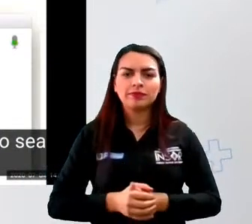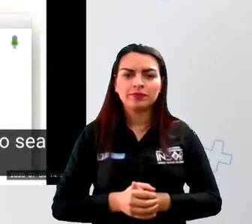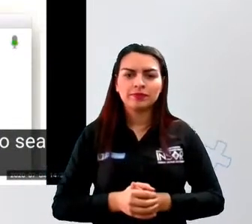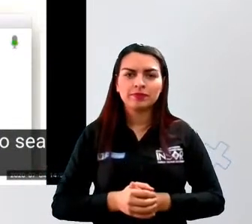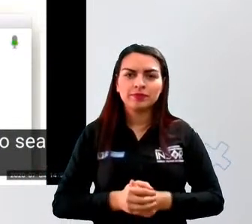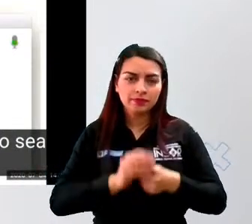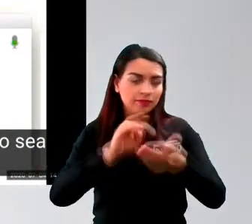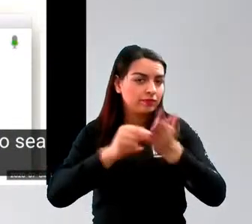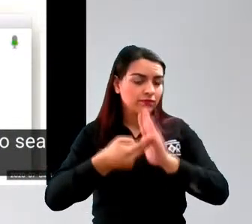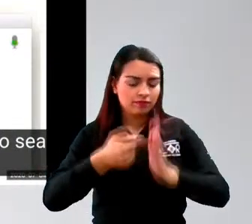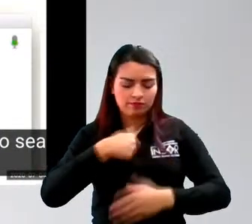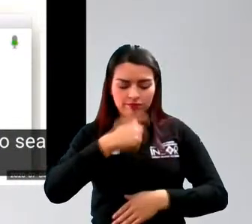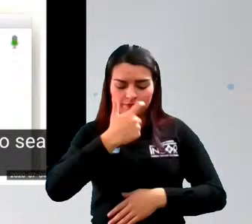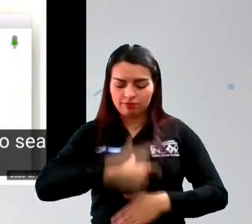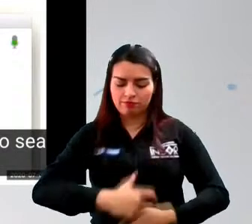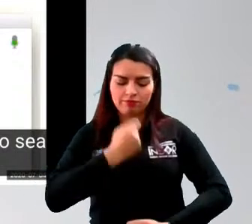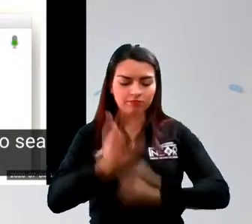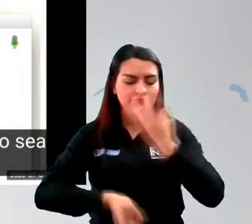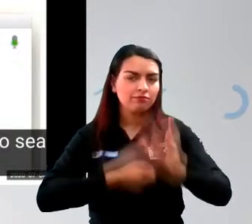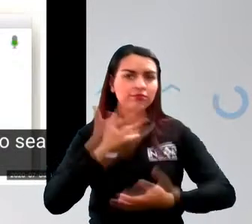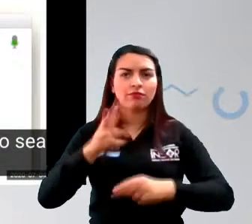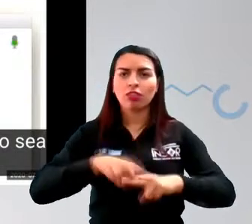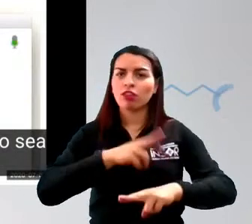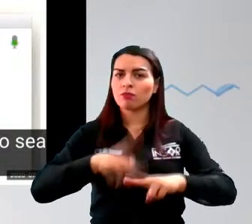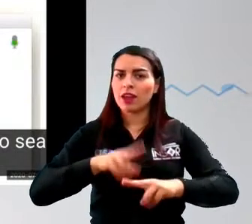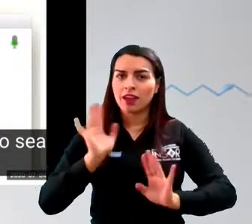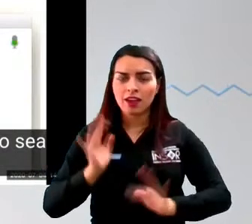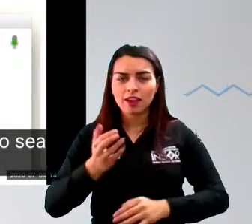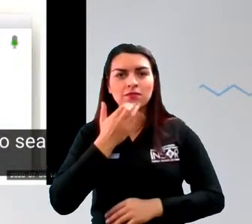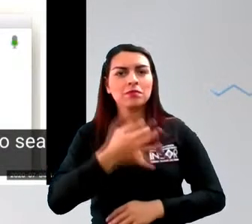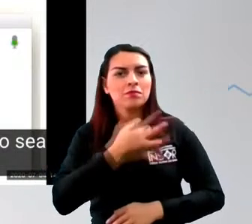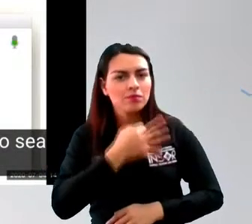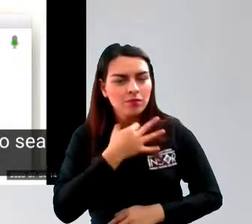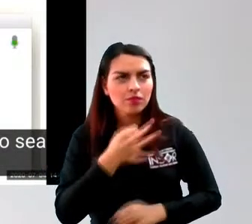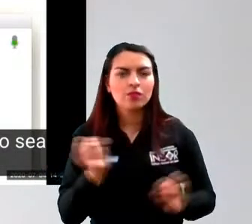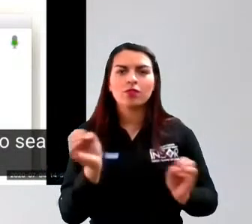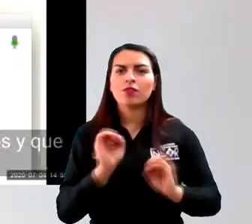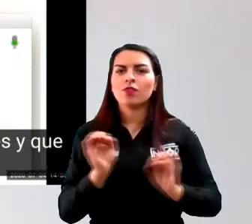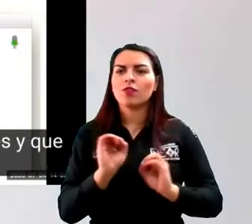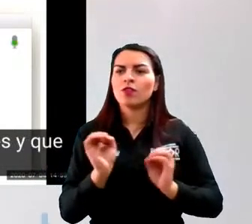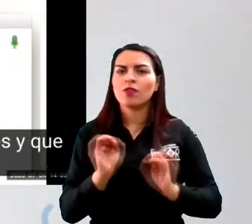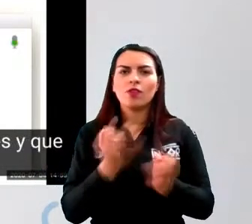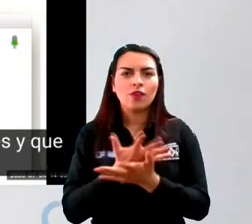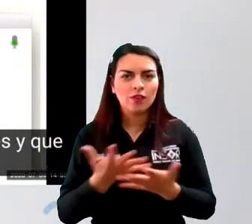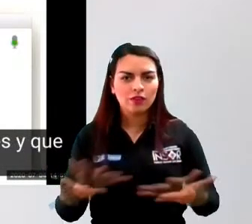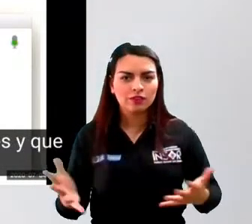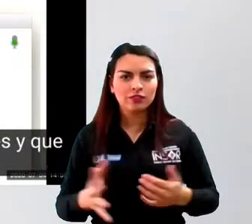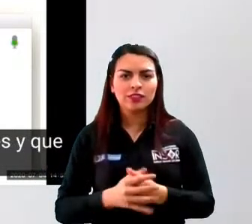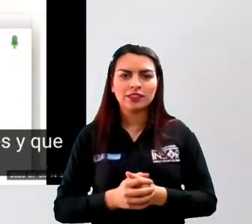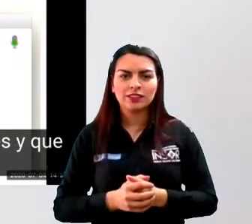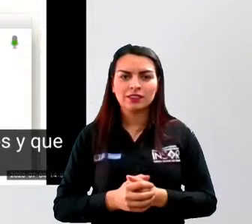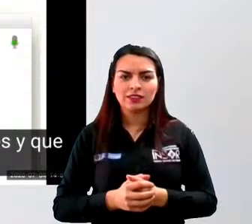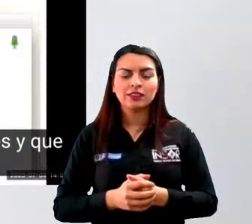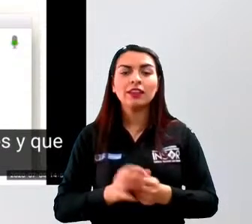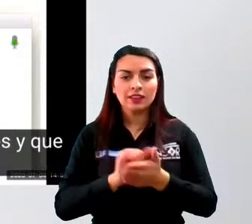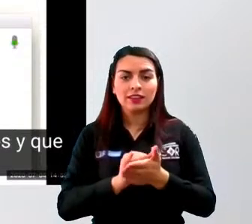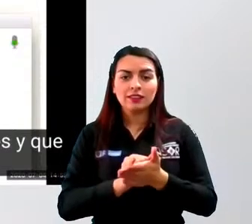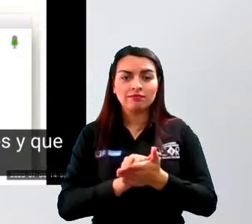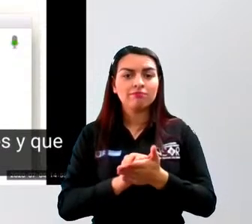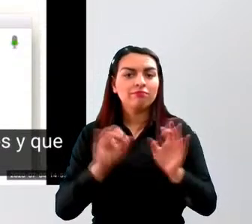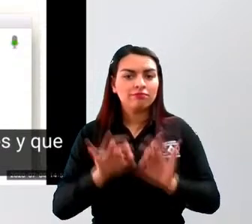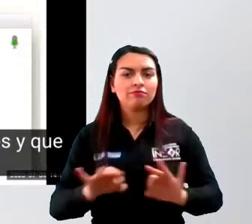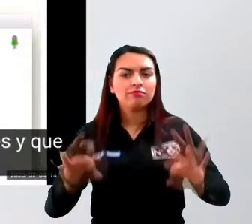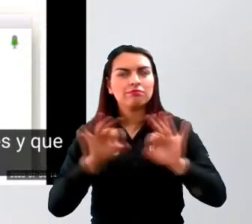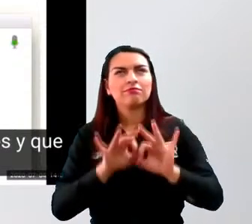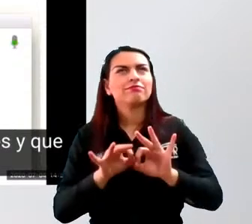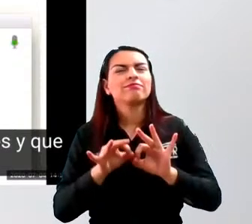mismo. Es el humor, sea vulnerable. Use la vista de galería cuando sea posible, queriendo